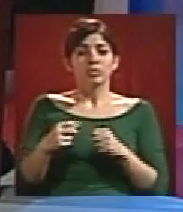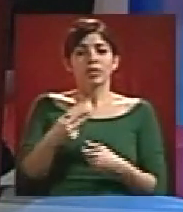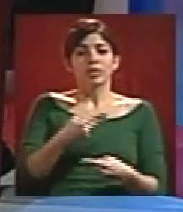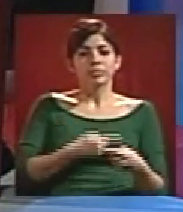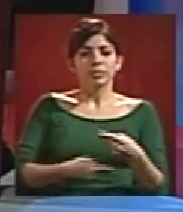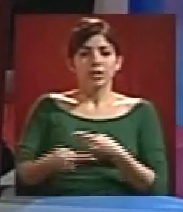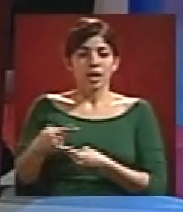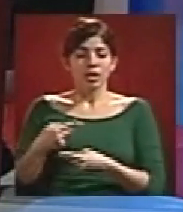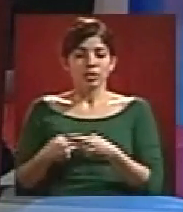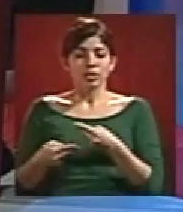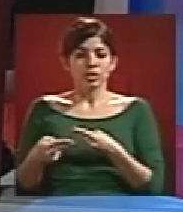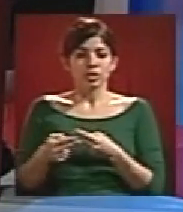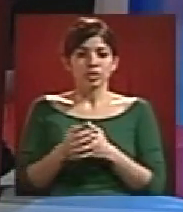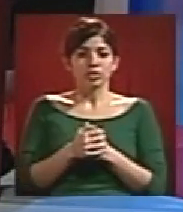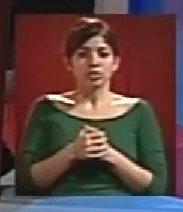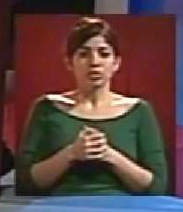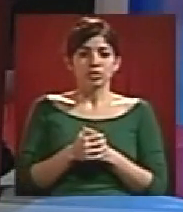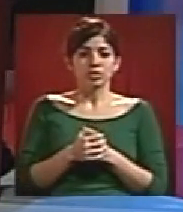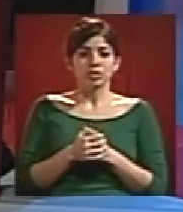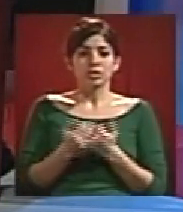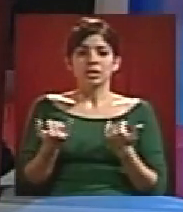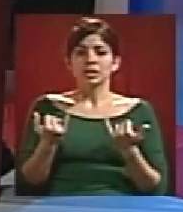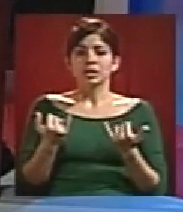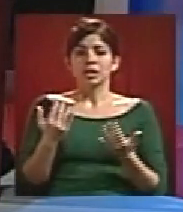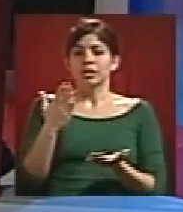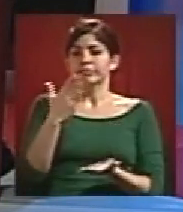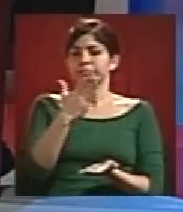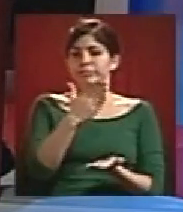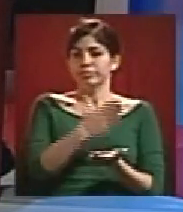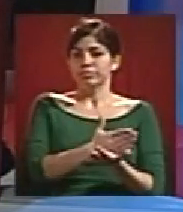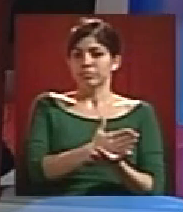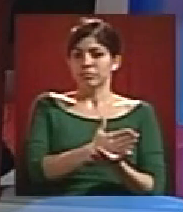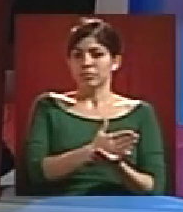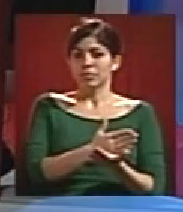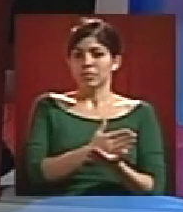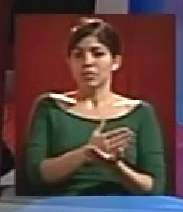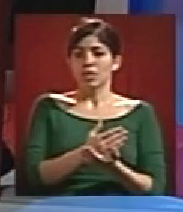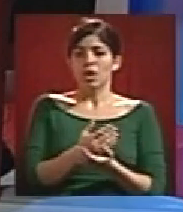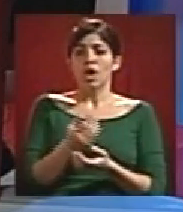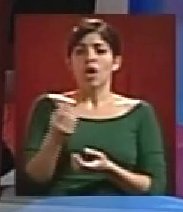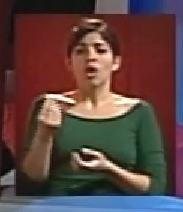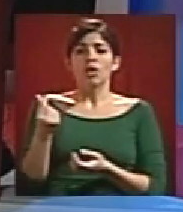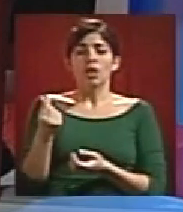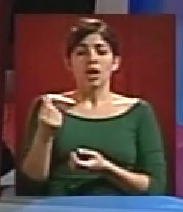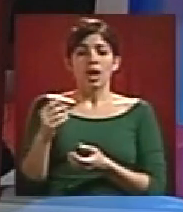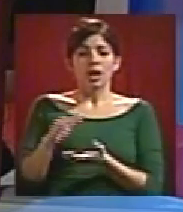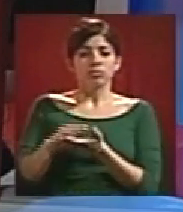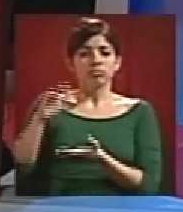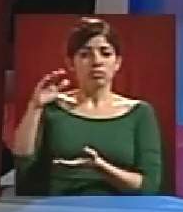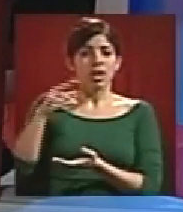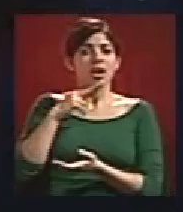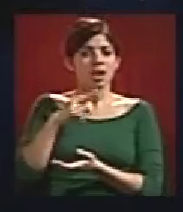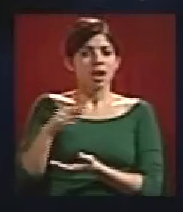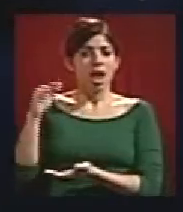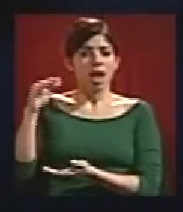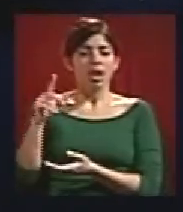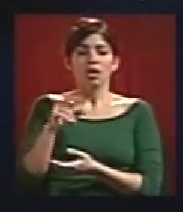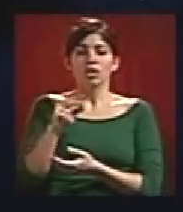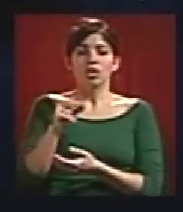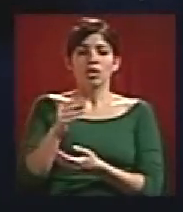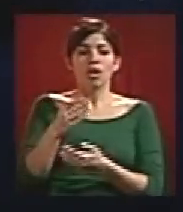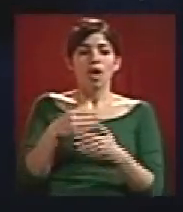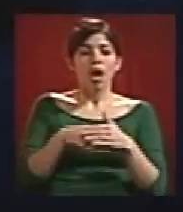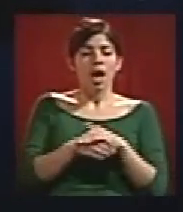negocio, ya no con cantidades reales del bien, sino a través de